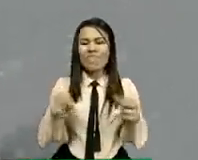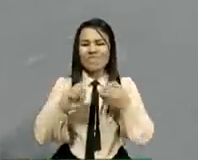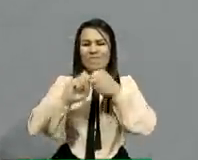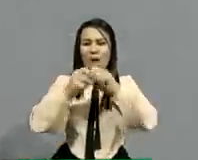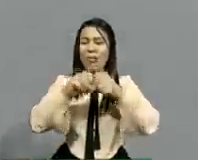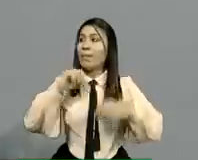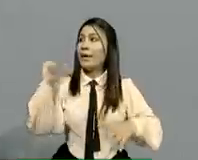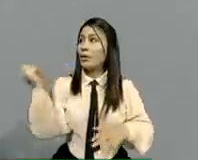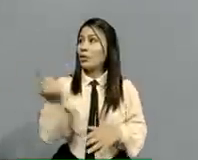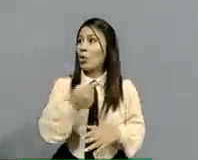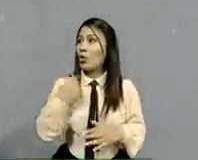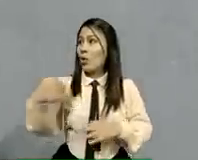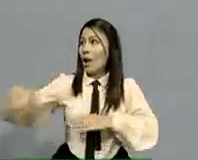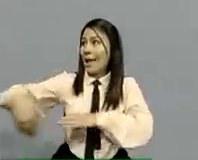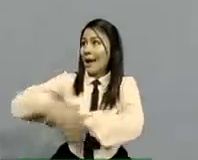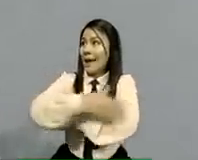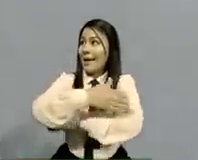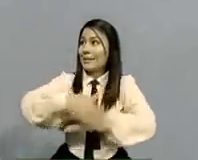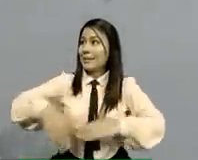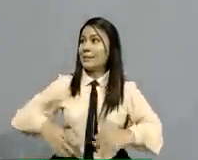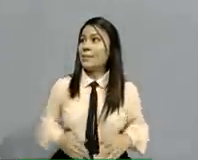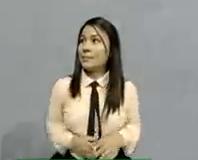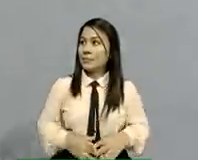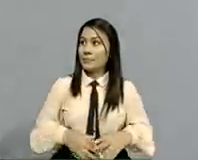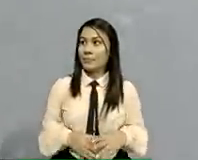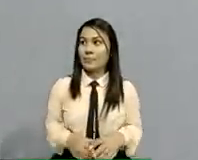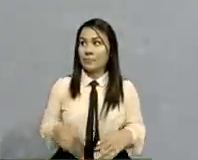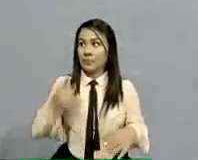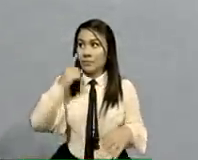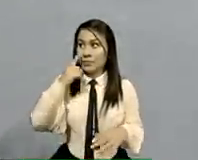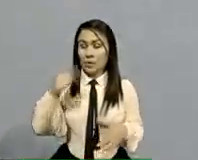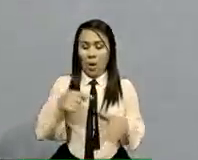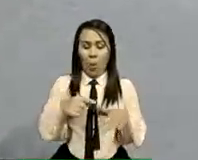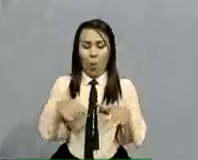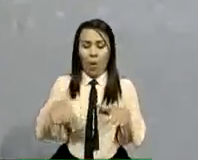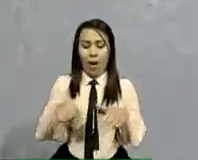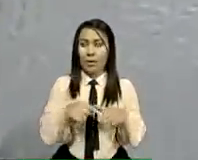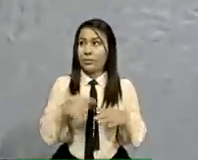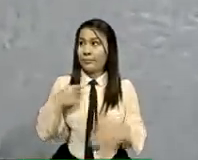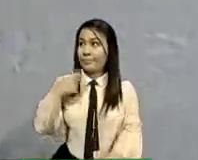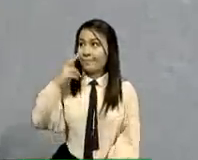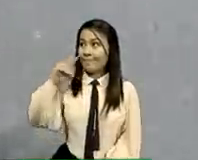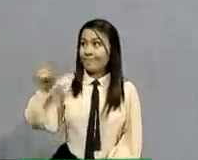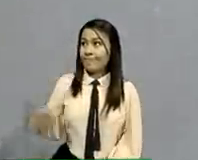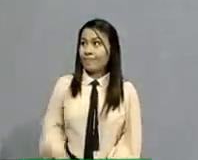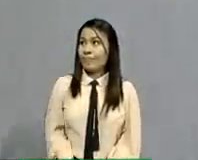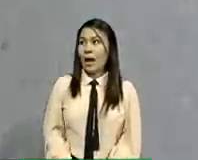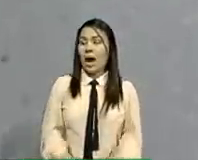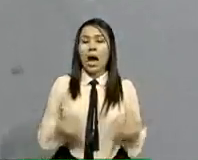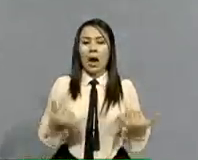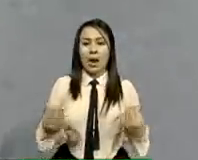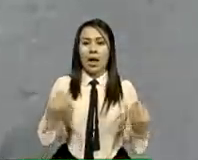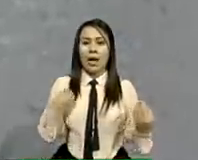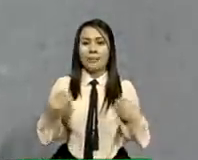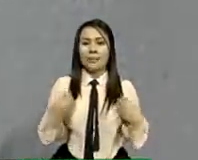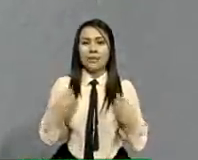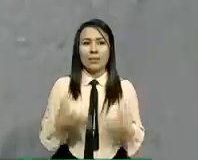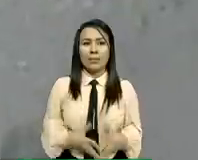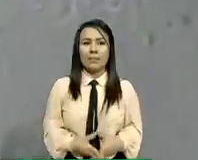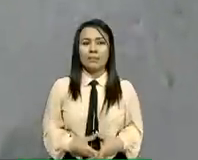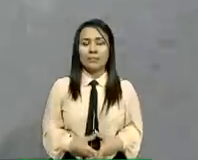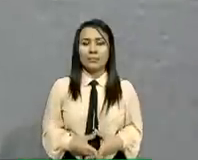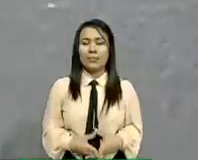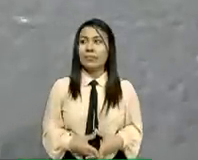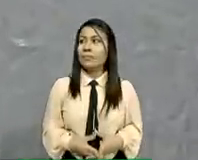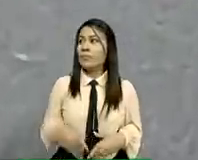mitad de la vía. Observen ustedes, ahí está entonces se generan. Por acá cruzan también incluso